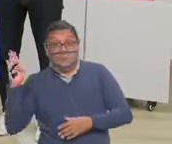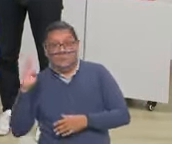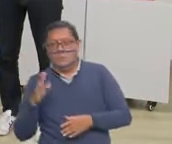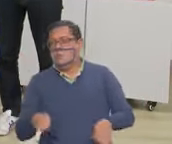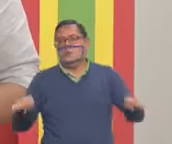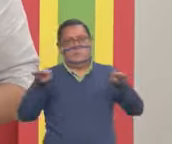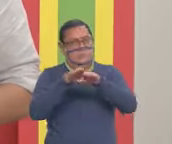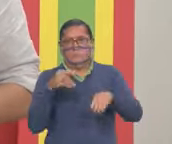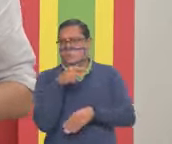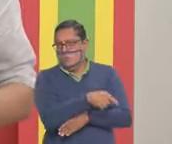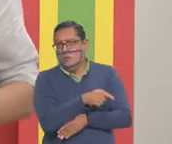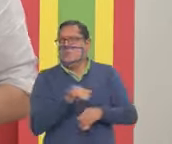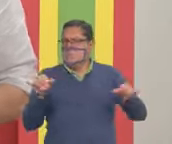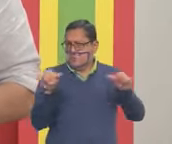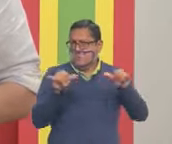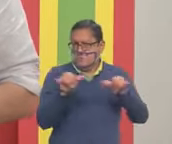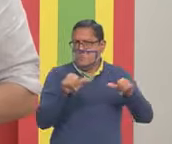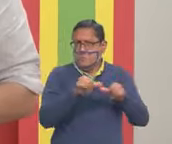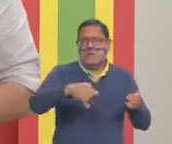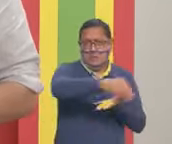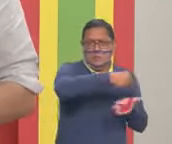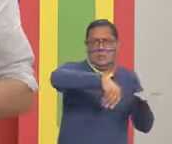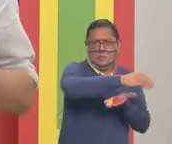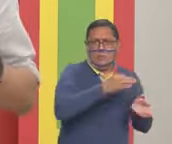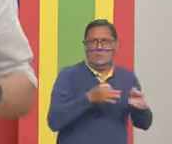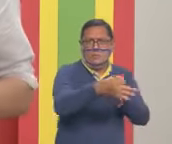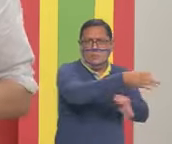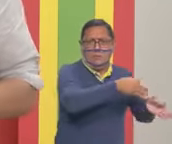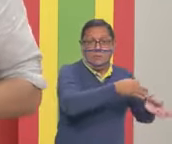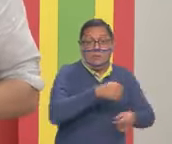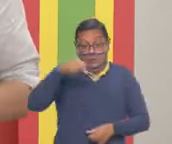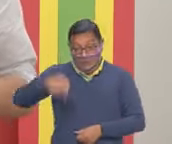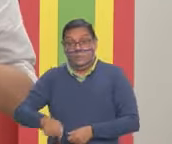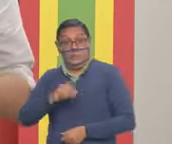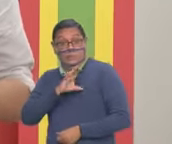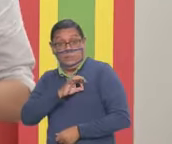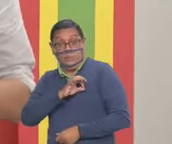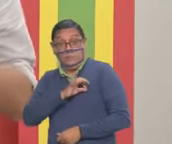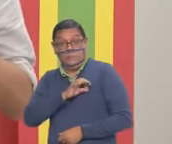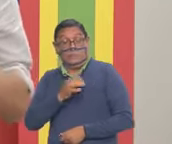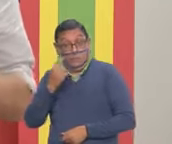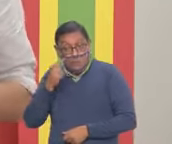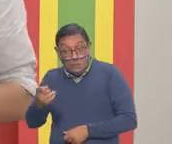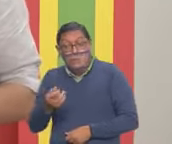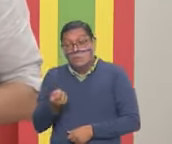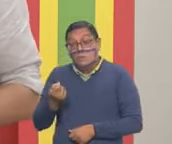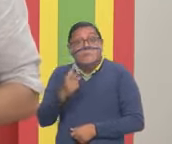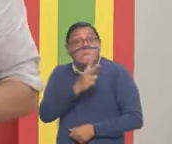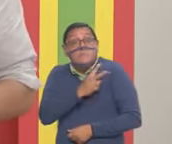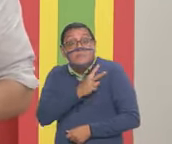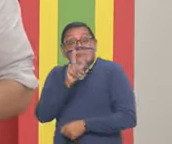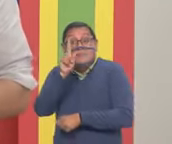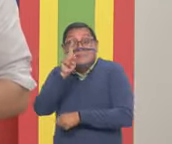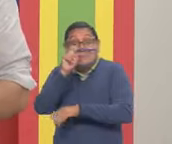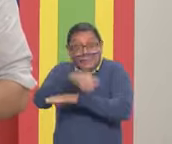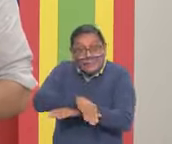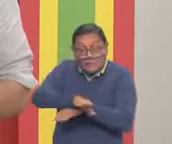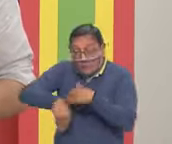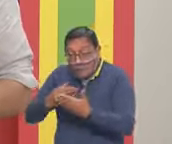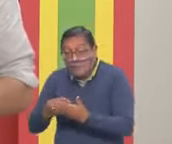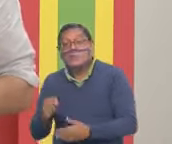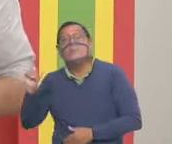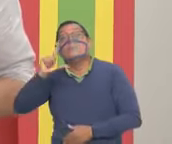muy similares a las del Departamento del Atlántico. Este fin de semana, empezando el viernes a las 6 de la tarde hasta el lunes a las